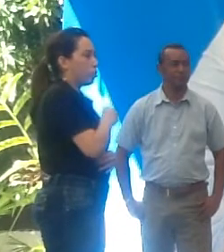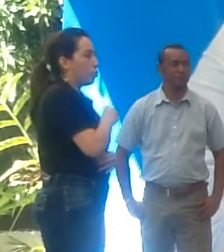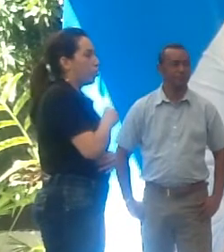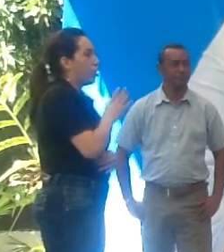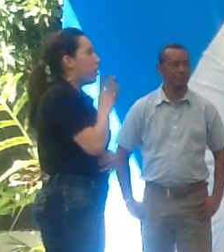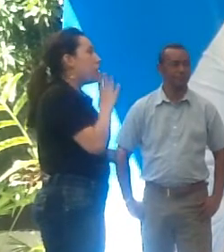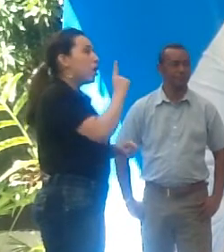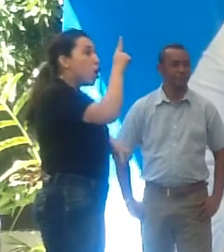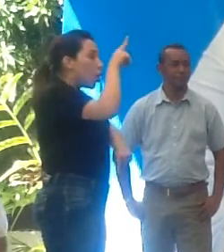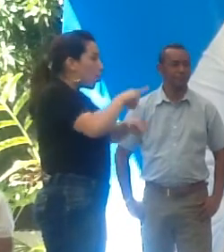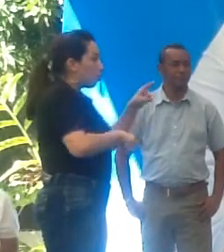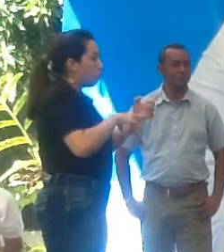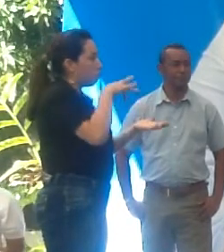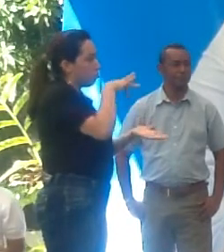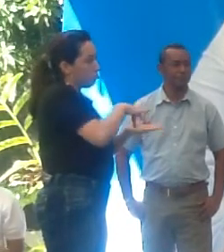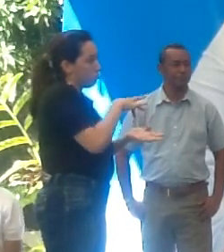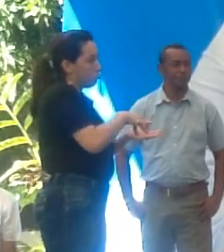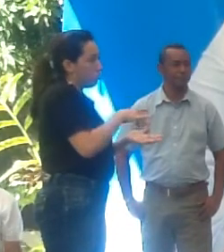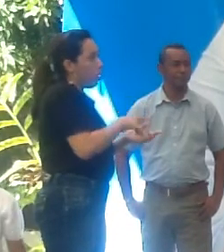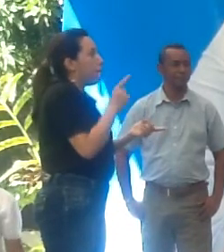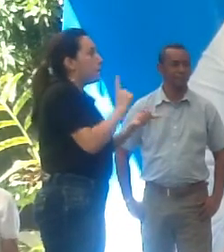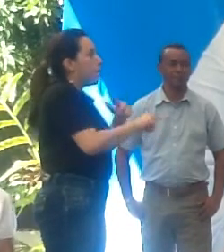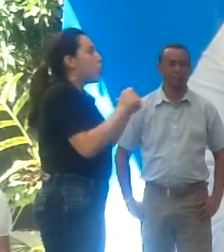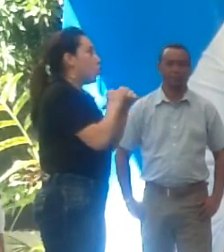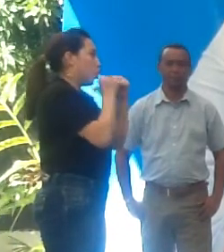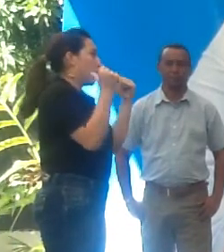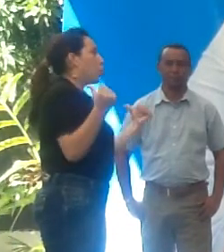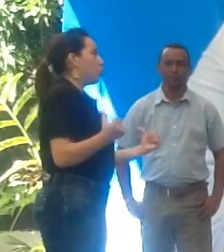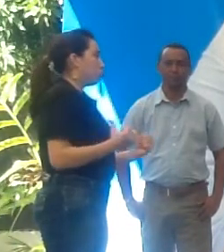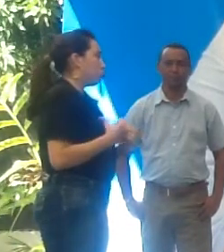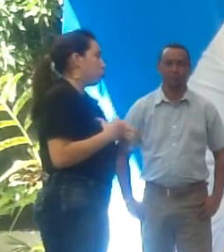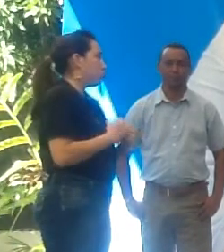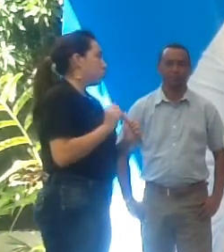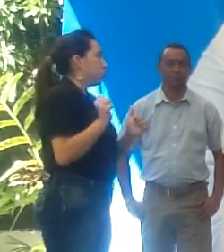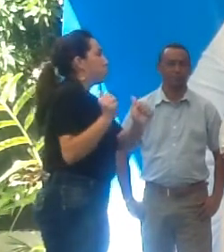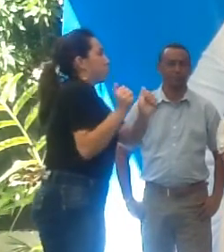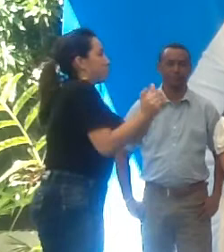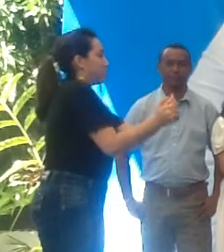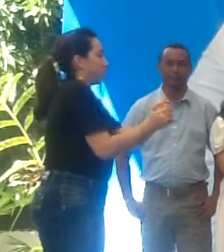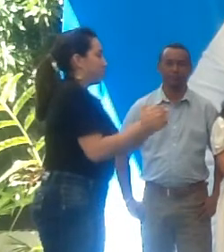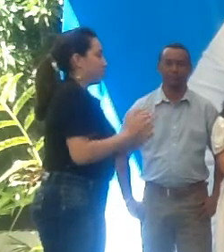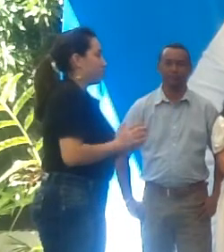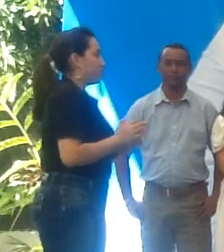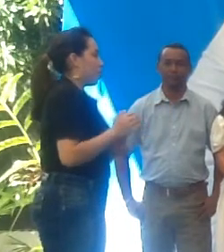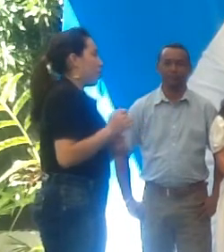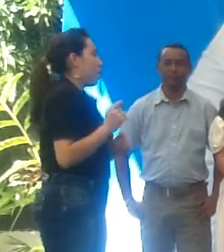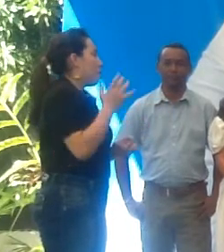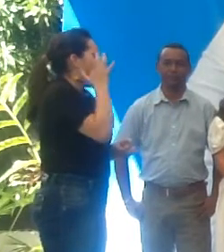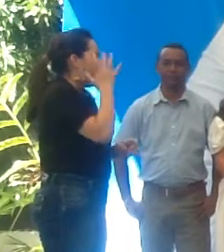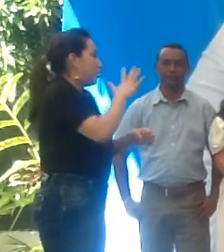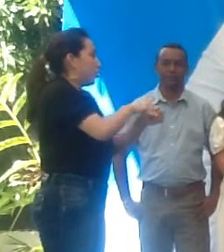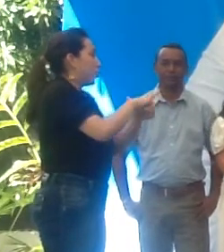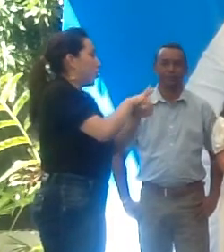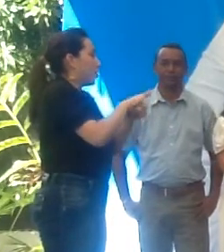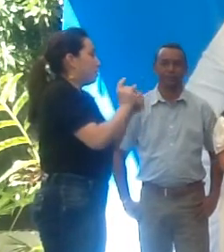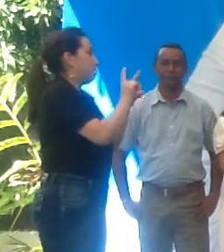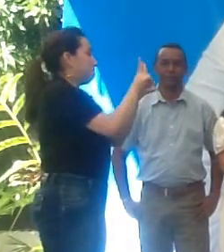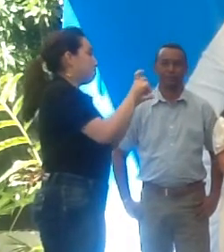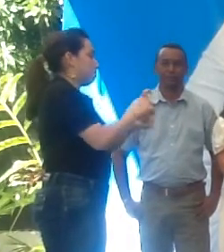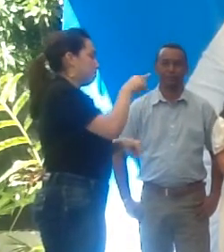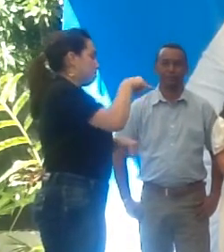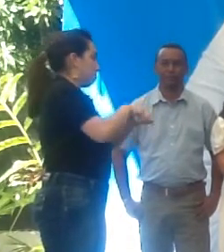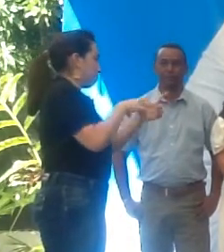para quienes de corazón nos acompañan, pero por alguna razón no pudieron estar